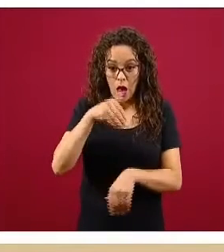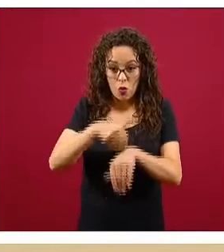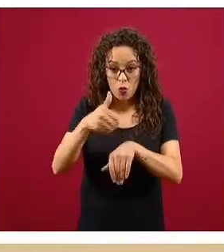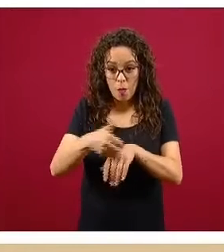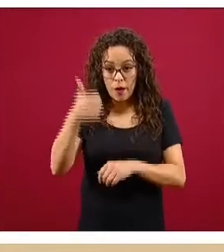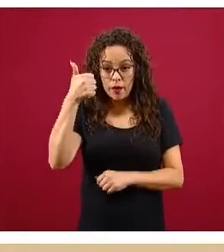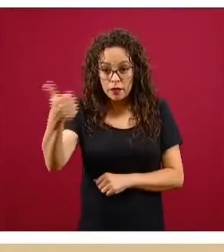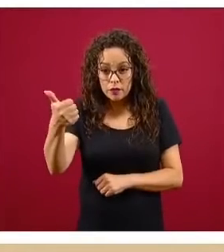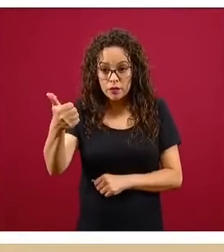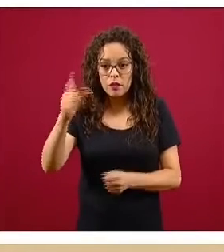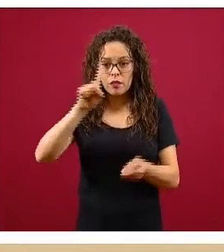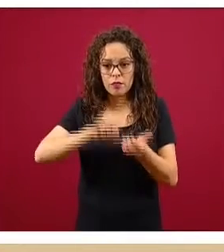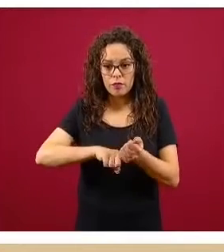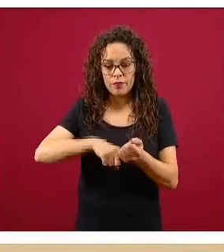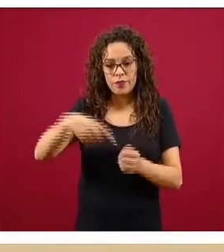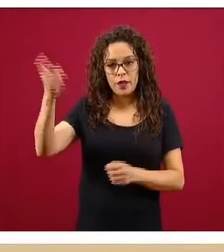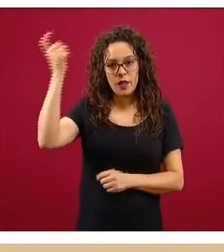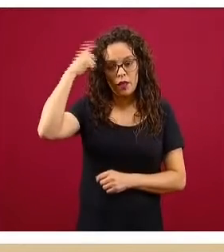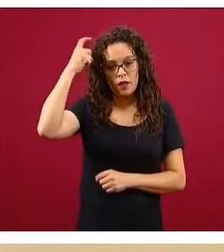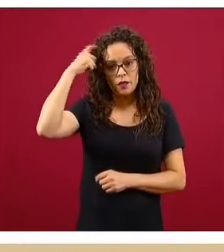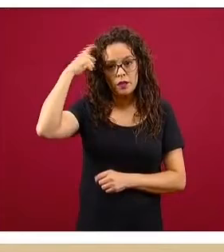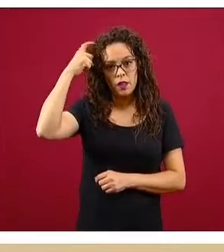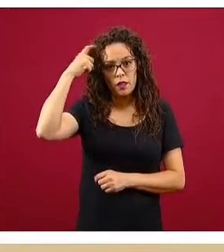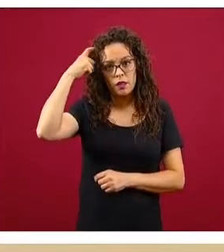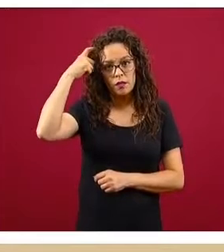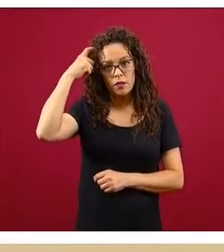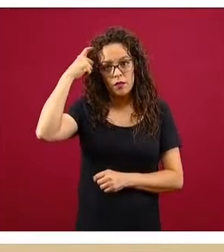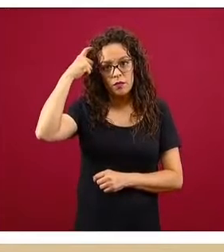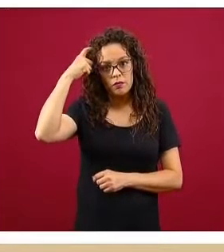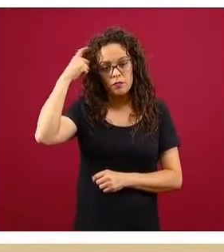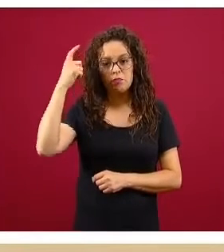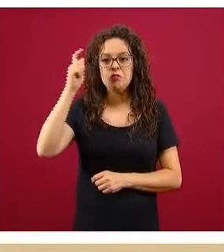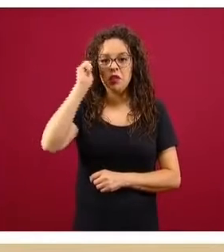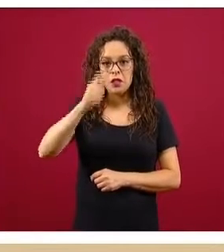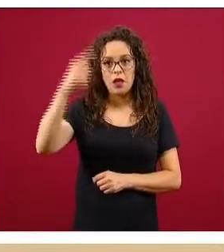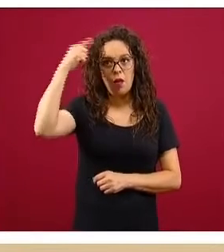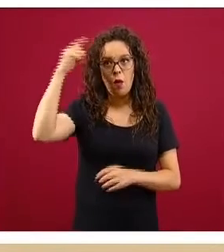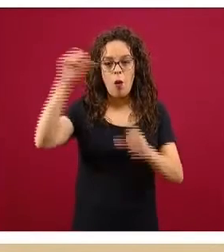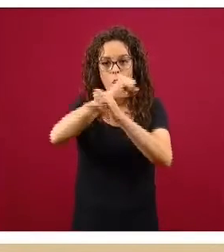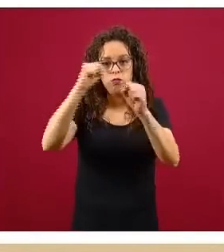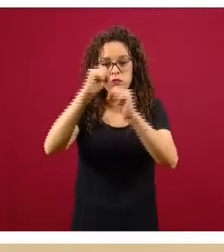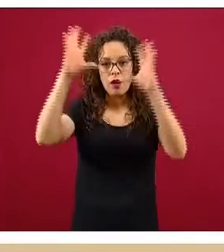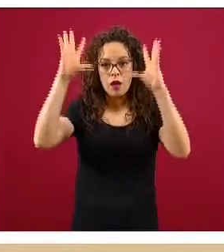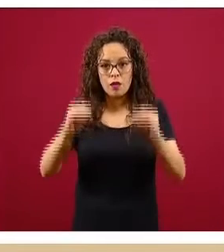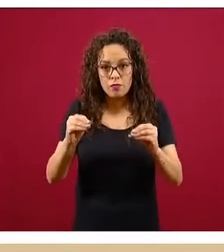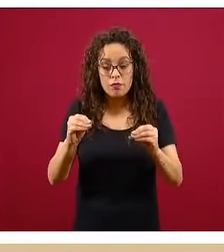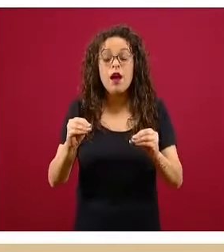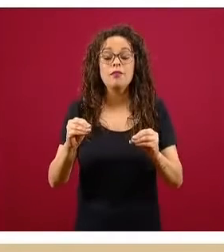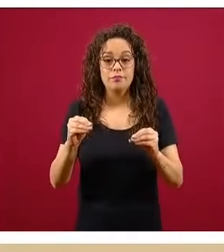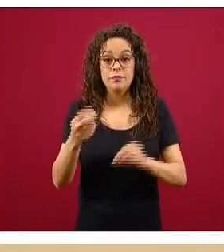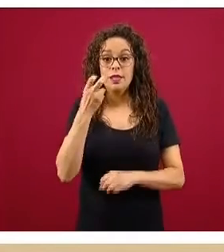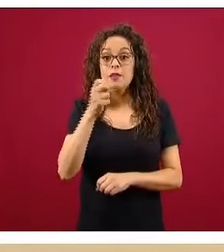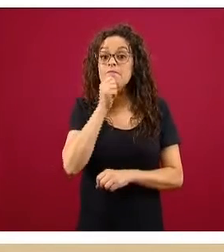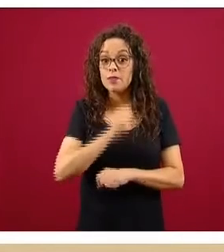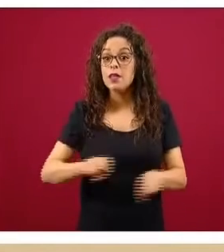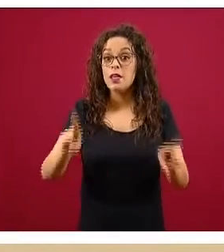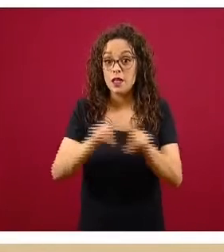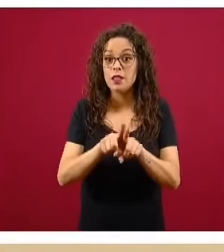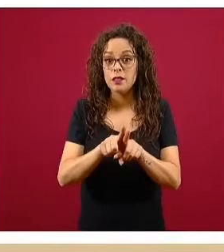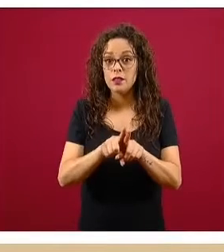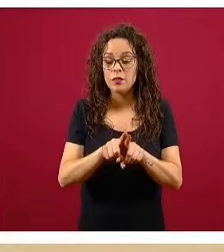que son las cerebrovasculares, que son los accidentes cerebrovasculares, infartos cerebrales, pues también es una alteración